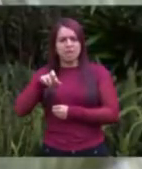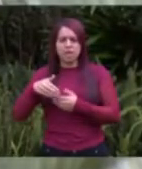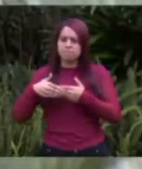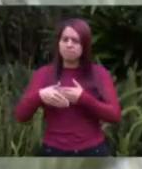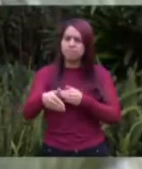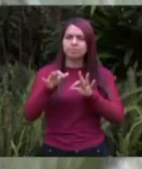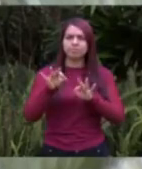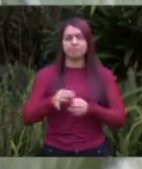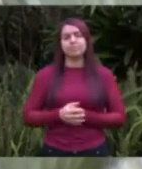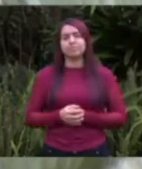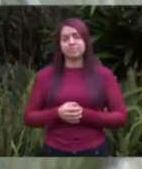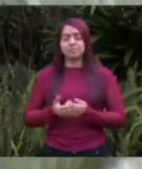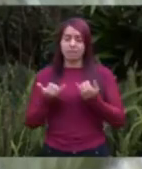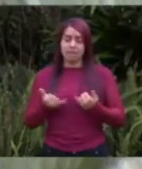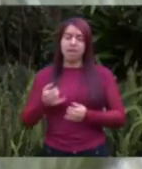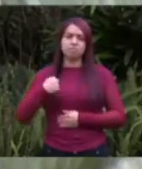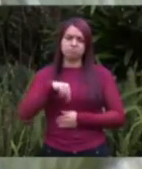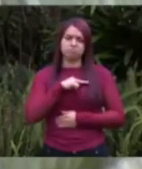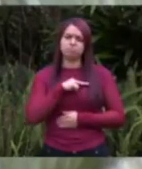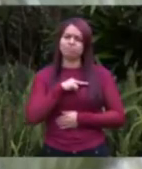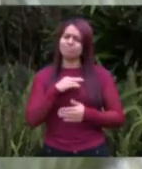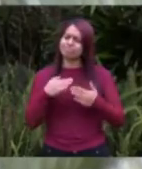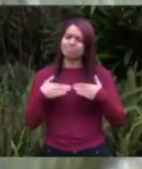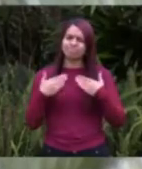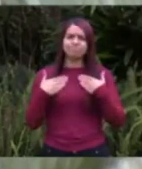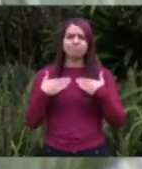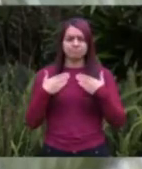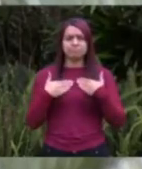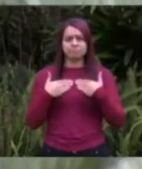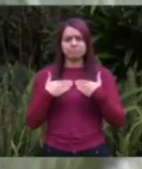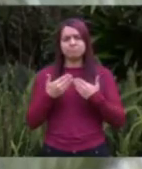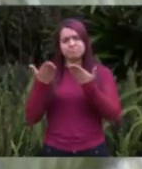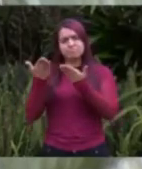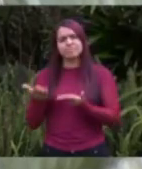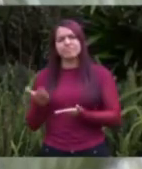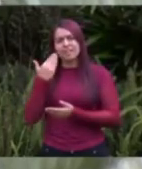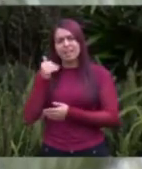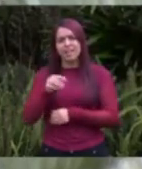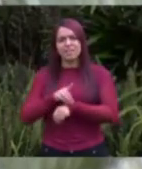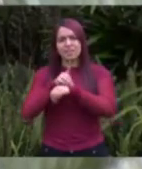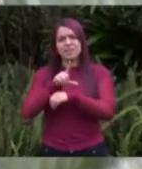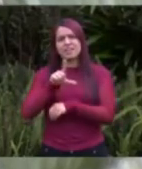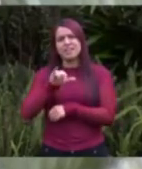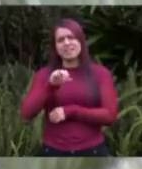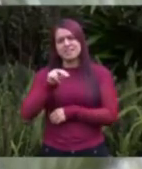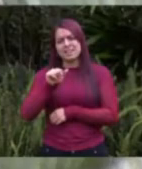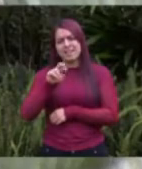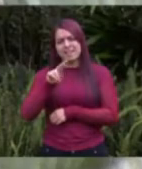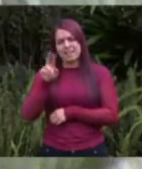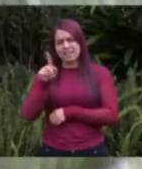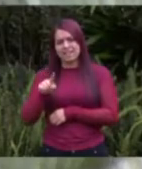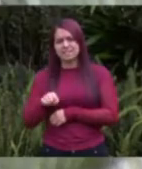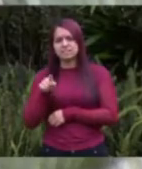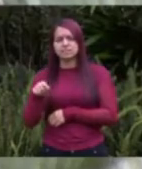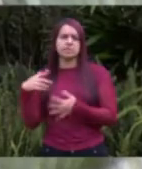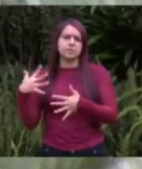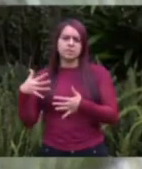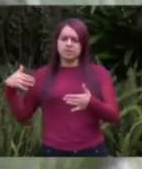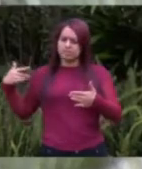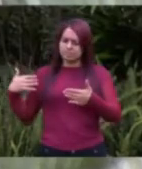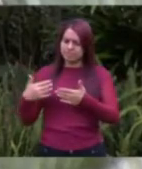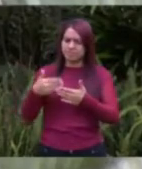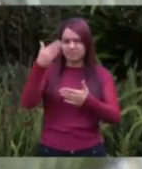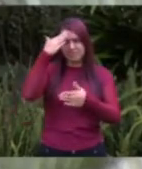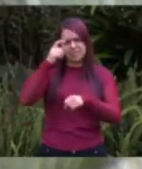paz. Nos complace muchísimo haber acompañado a la doctora Linares en todo lo que ha sido este trasegar durante